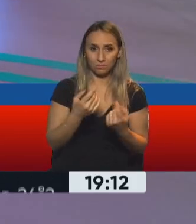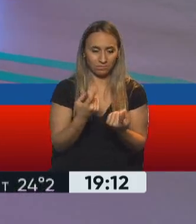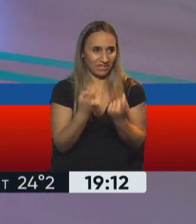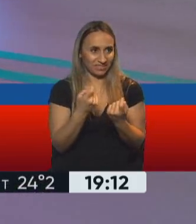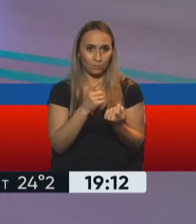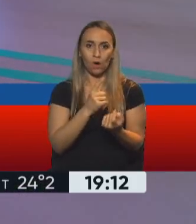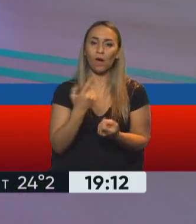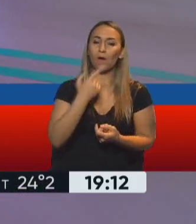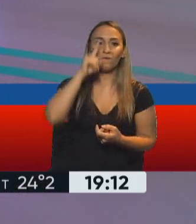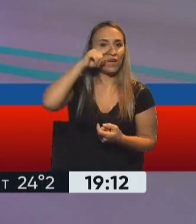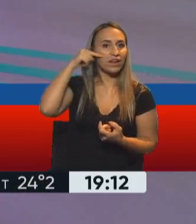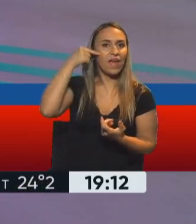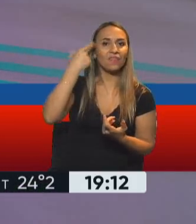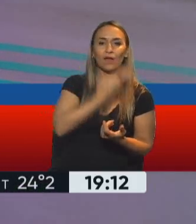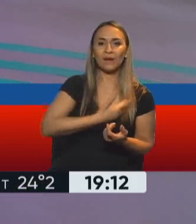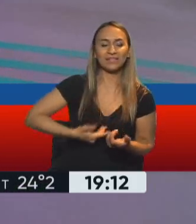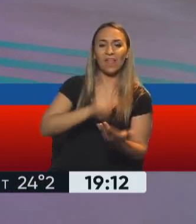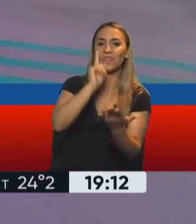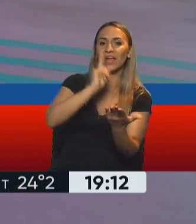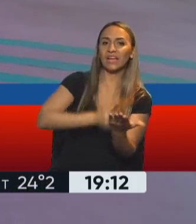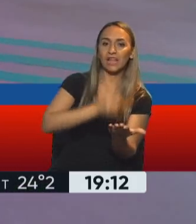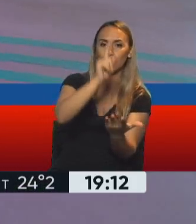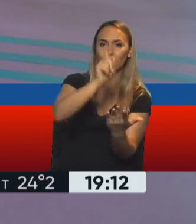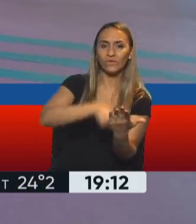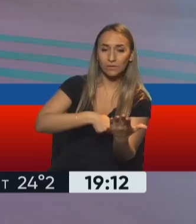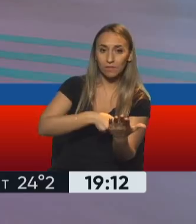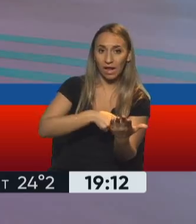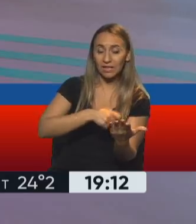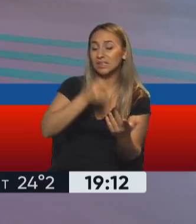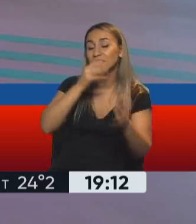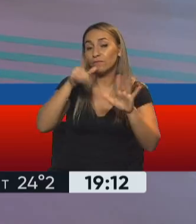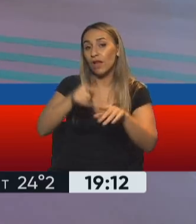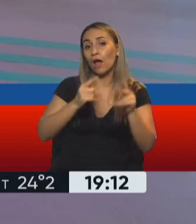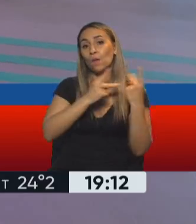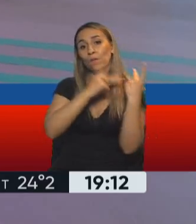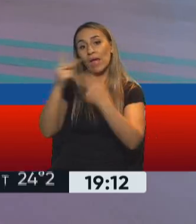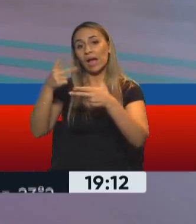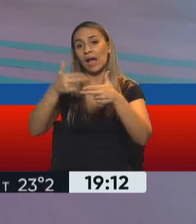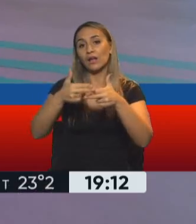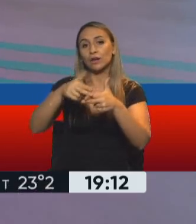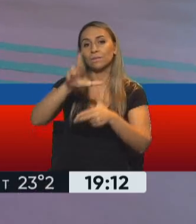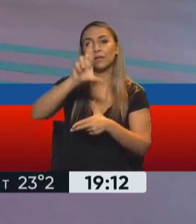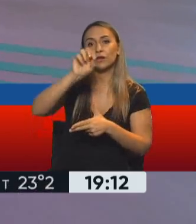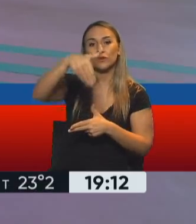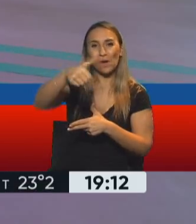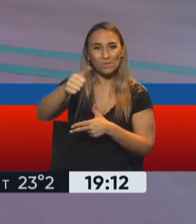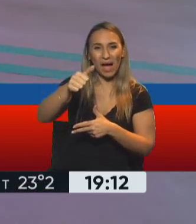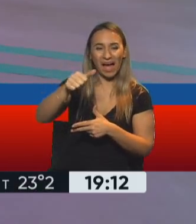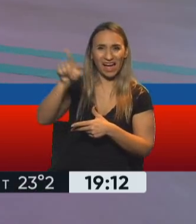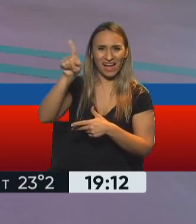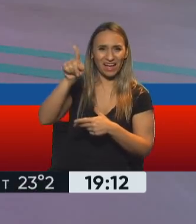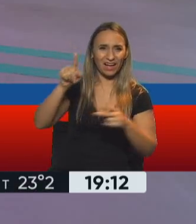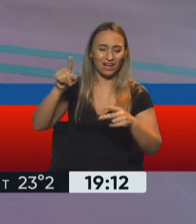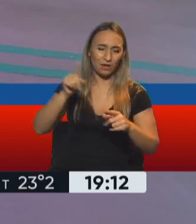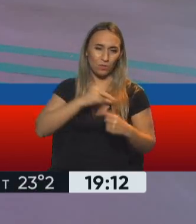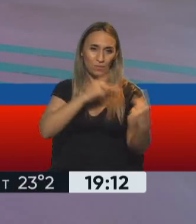de Alberto Fernández o, en caso de que él viaje a Roma, rápidamente de Cristina Fernández de Kirchner?